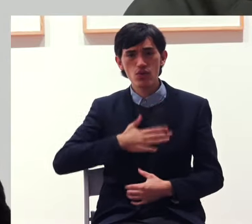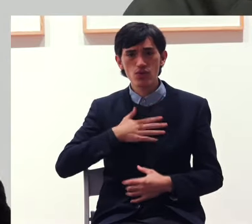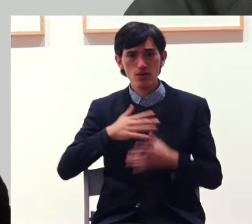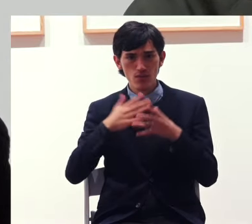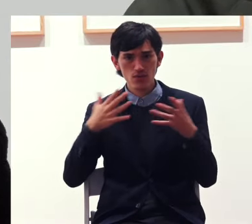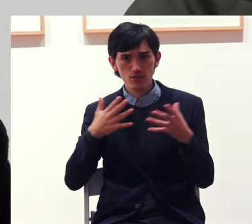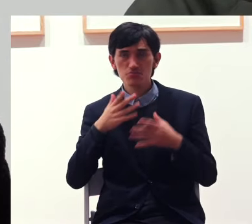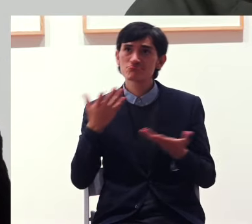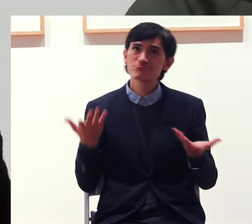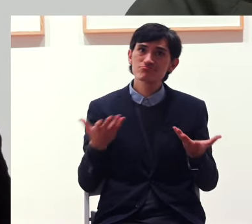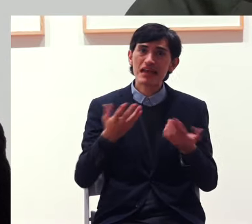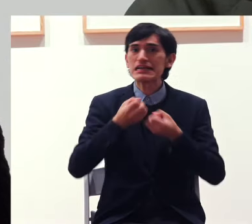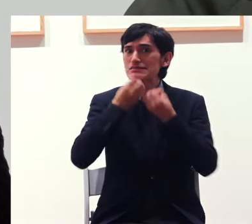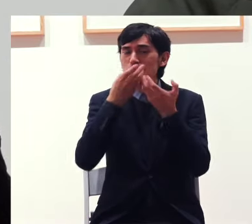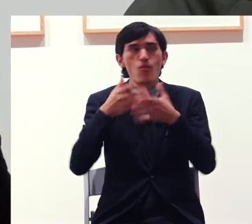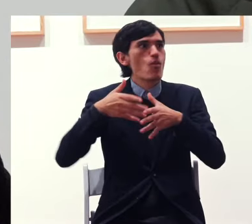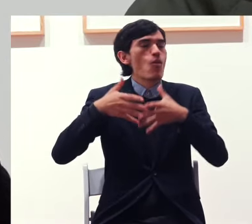algo era como